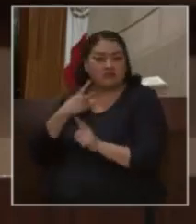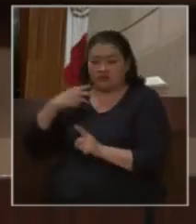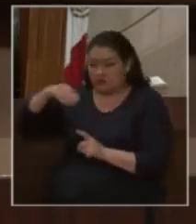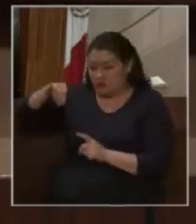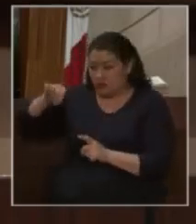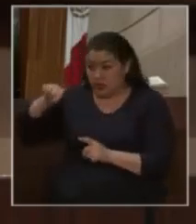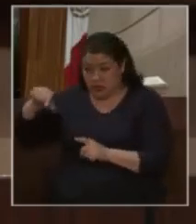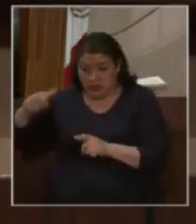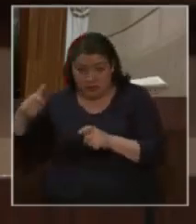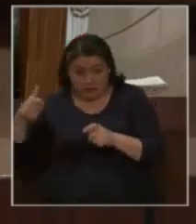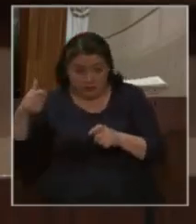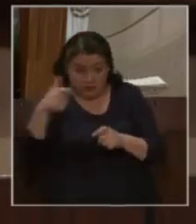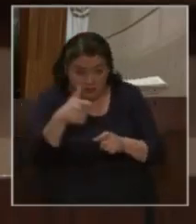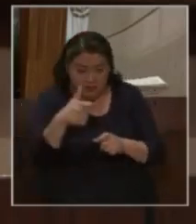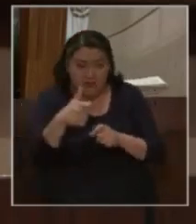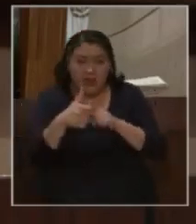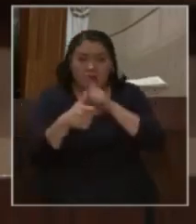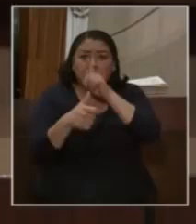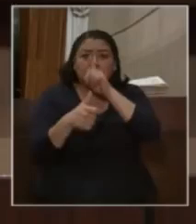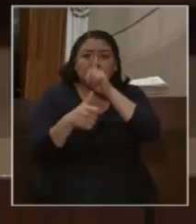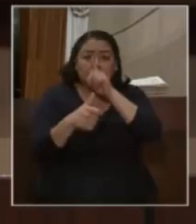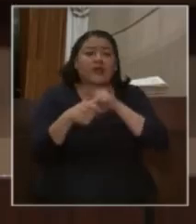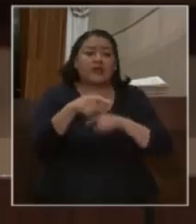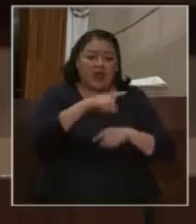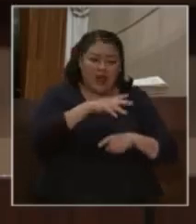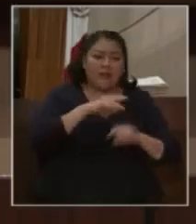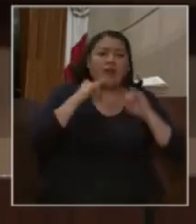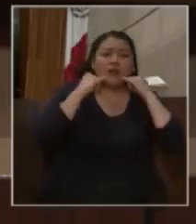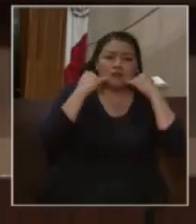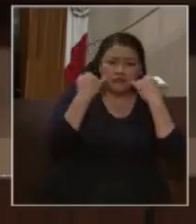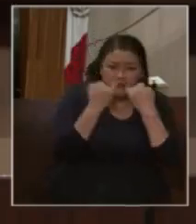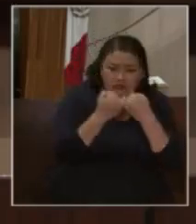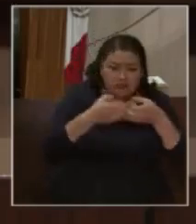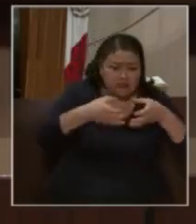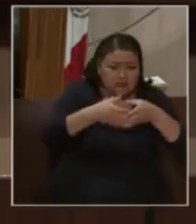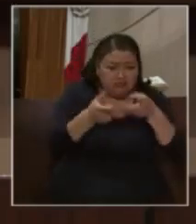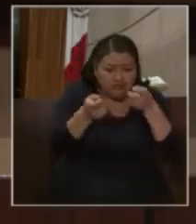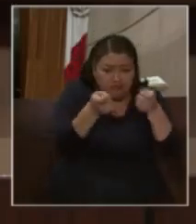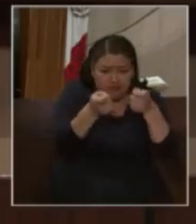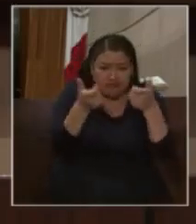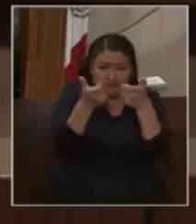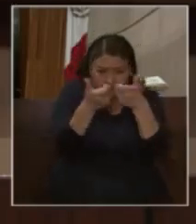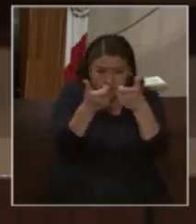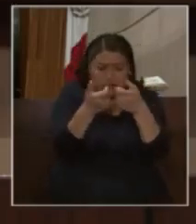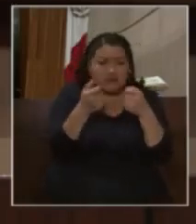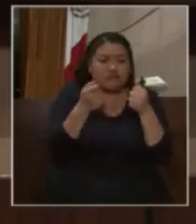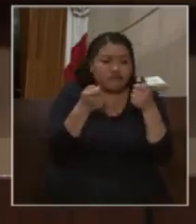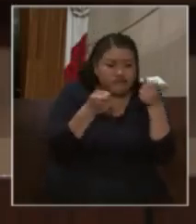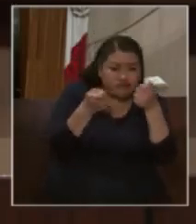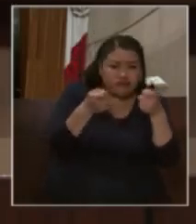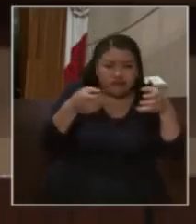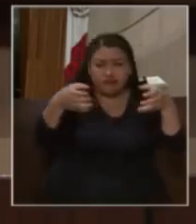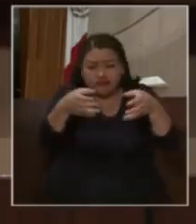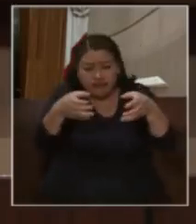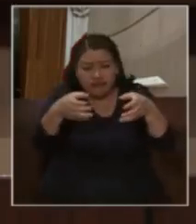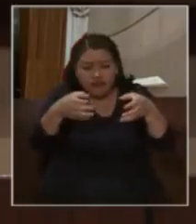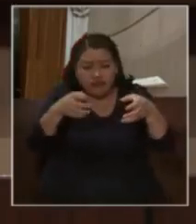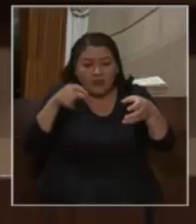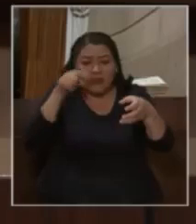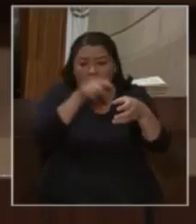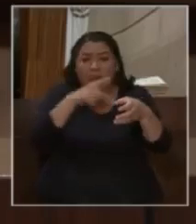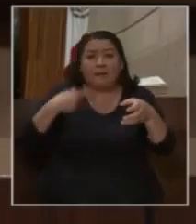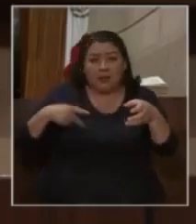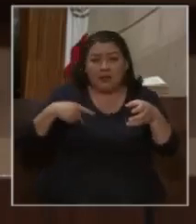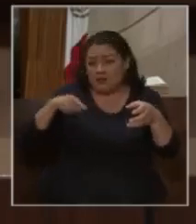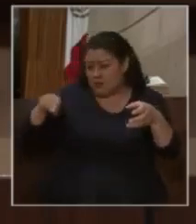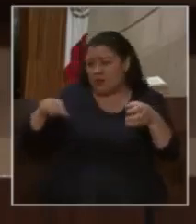de las personas que integraban el comité técnico y aquel, si tampoco se investigó